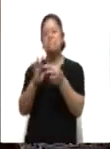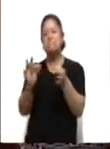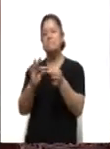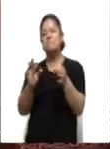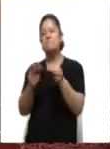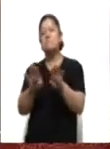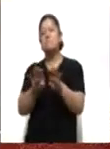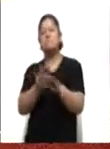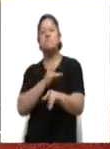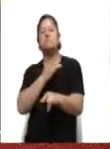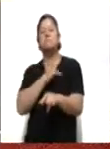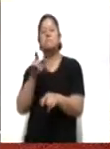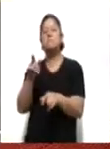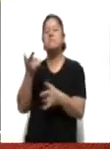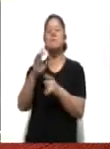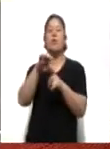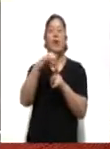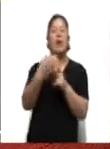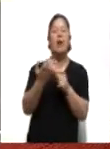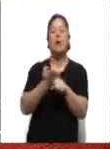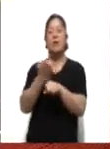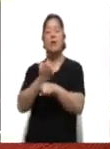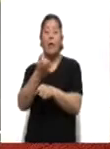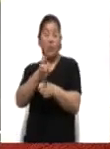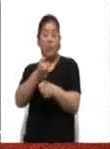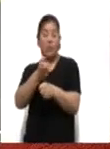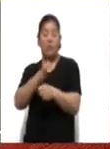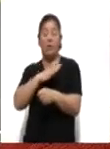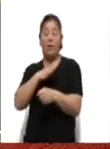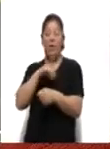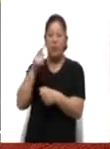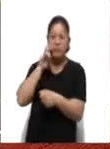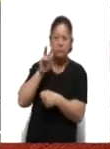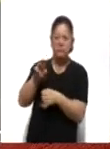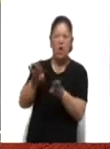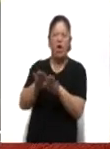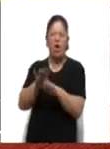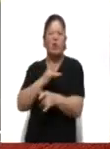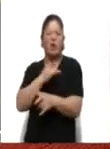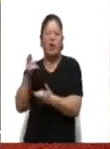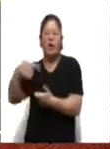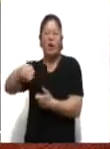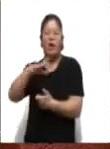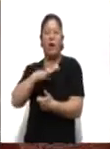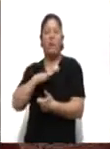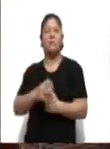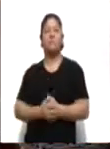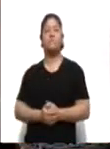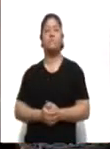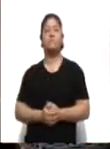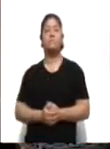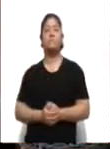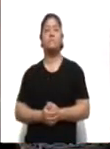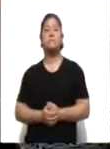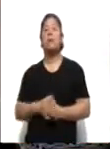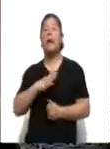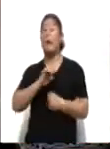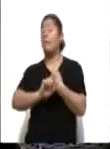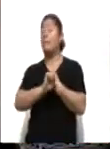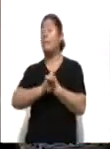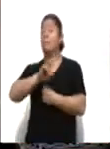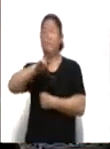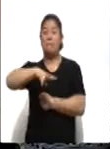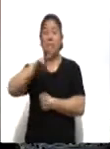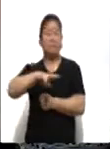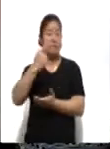el congreso del estado ante este panorama epidemiológico en el que nos encontramos estamos en una situación muy muy crítica